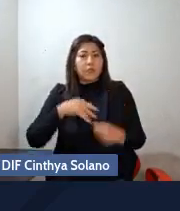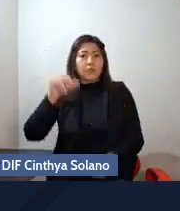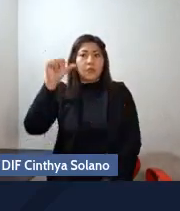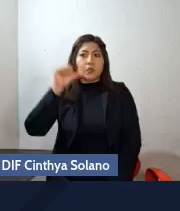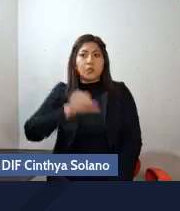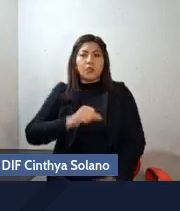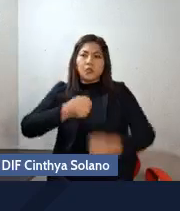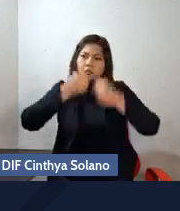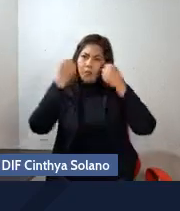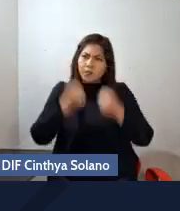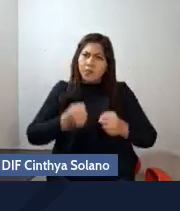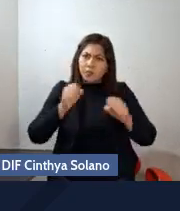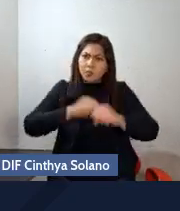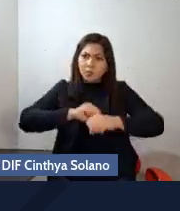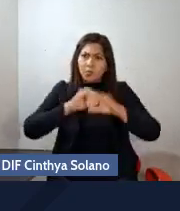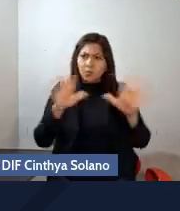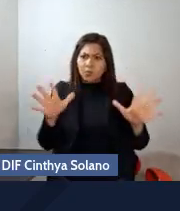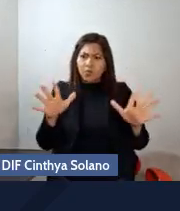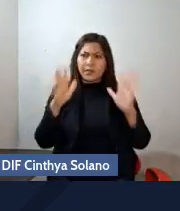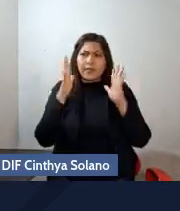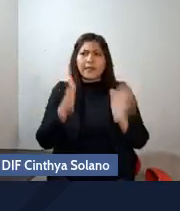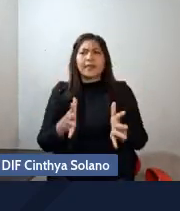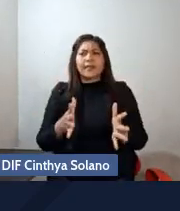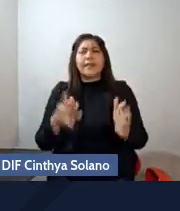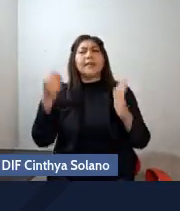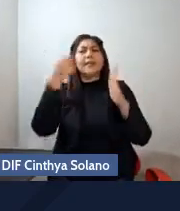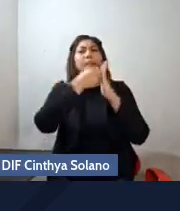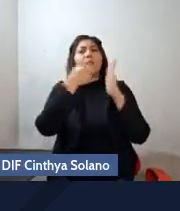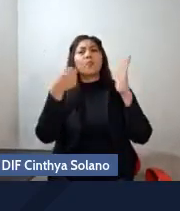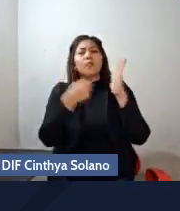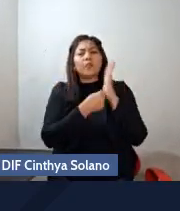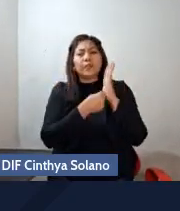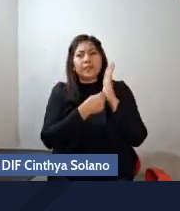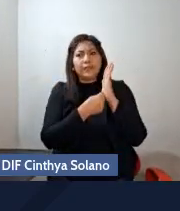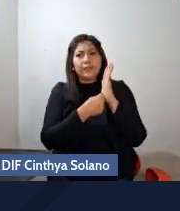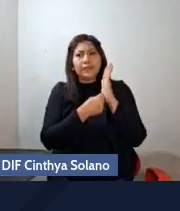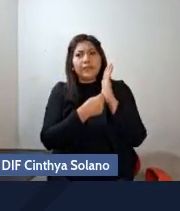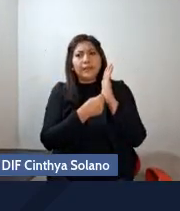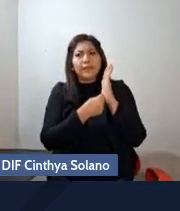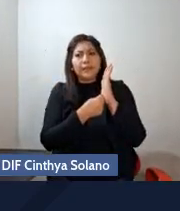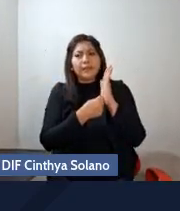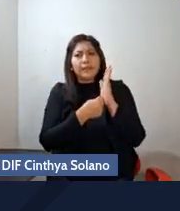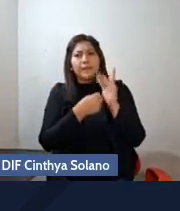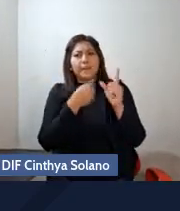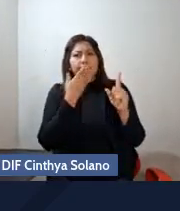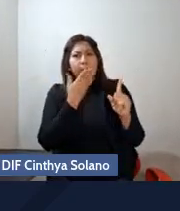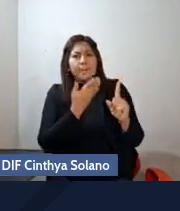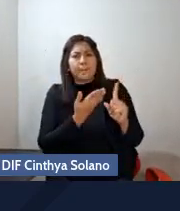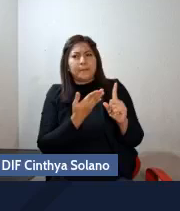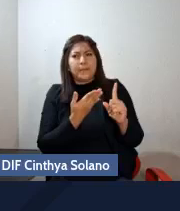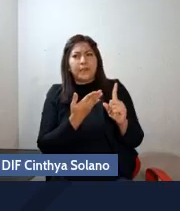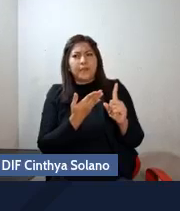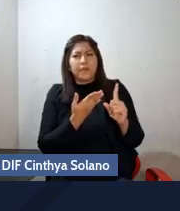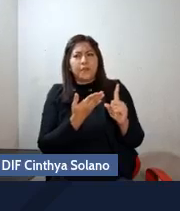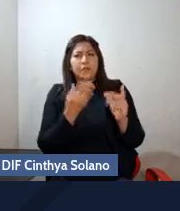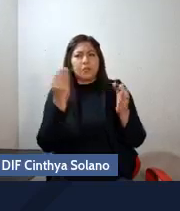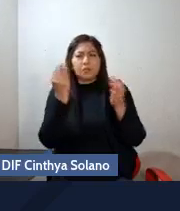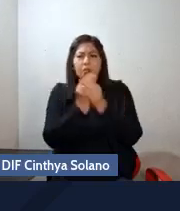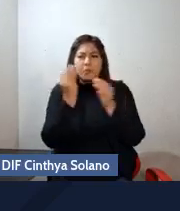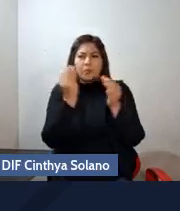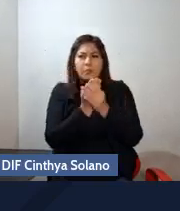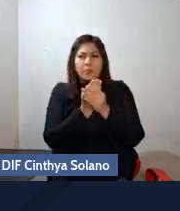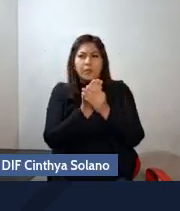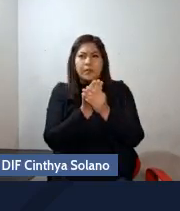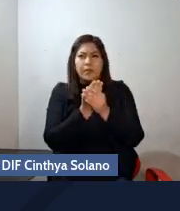que ya un testamento personal, privado, en donde uno deja no su voluntad de sus